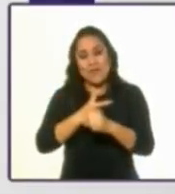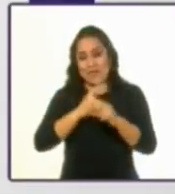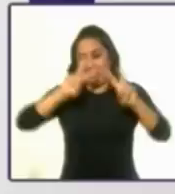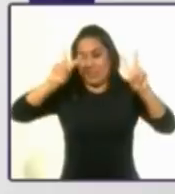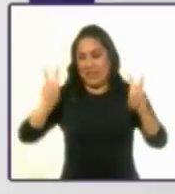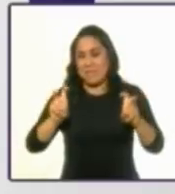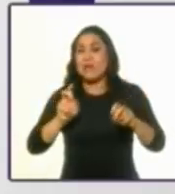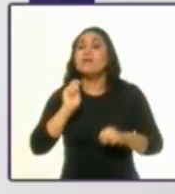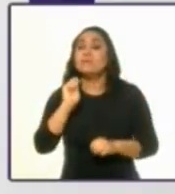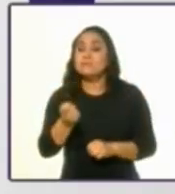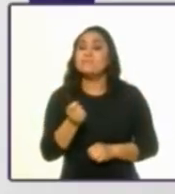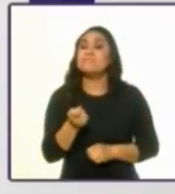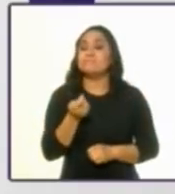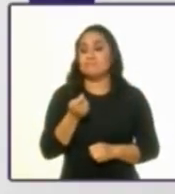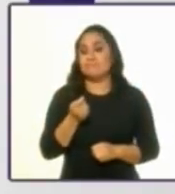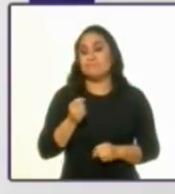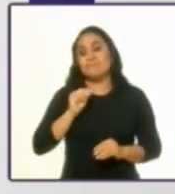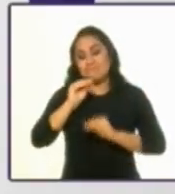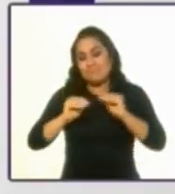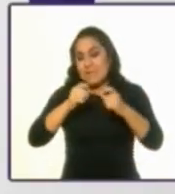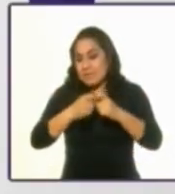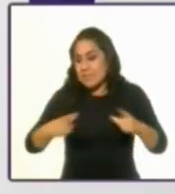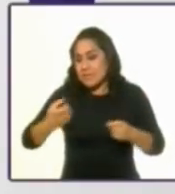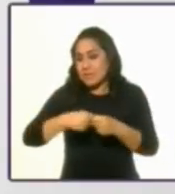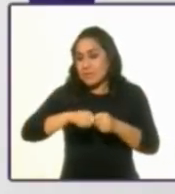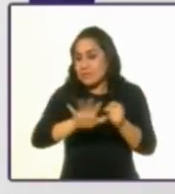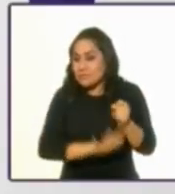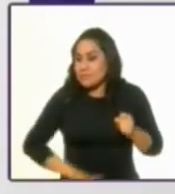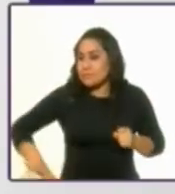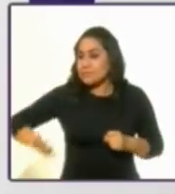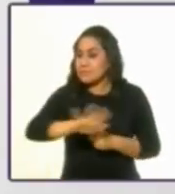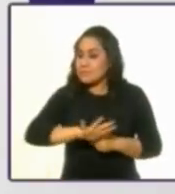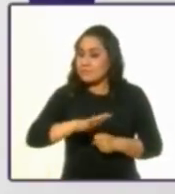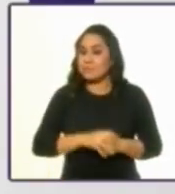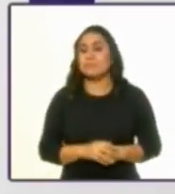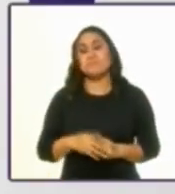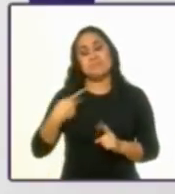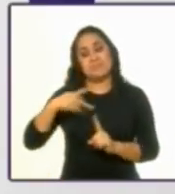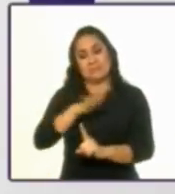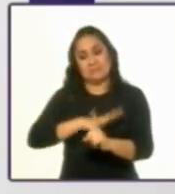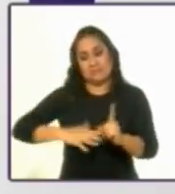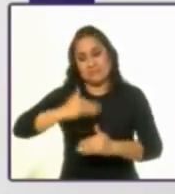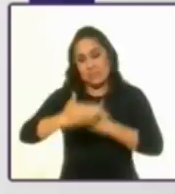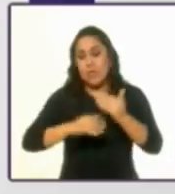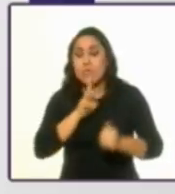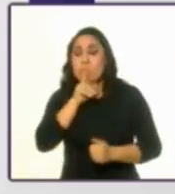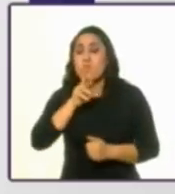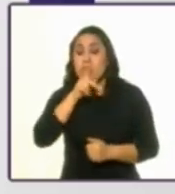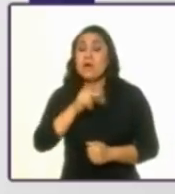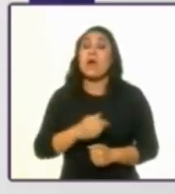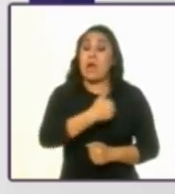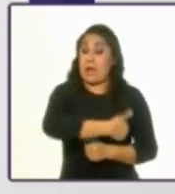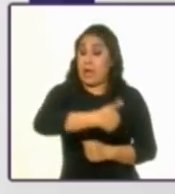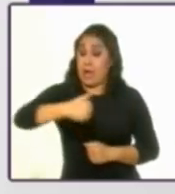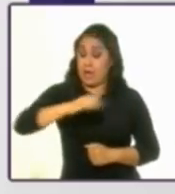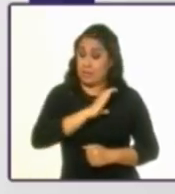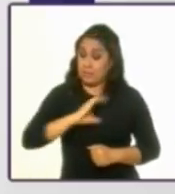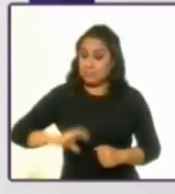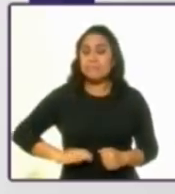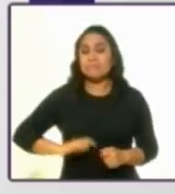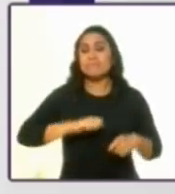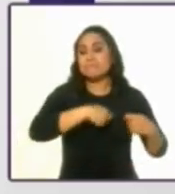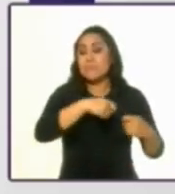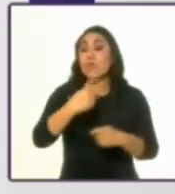que es desarrollo social al final del debate cada cantidad vista mirada para dar un